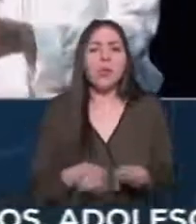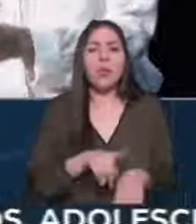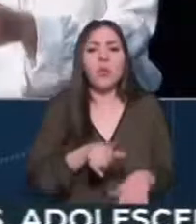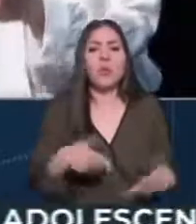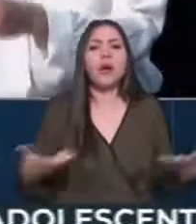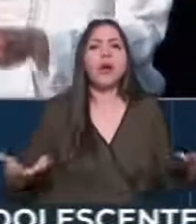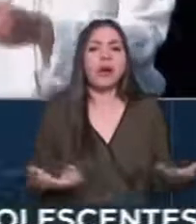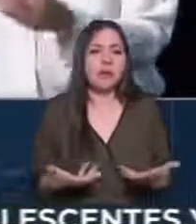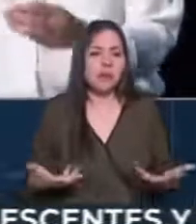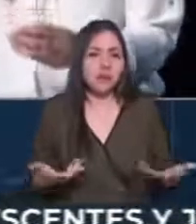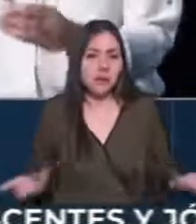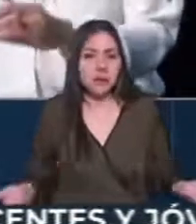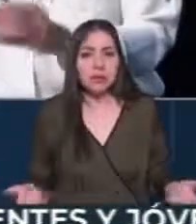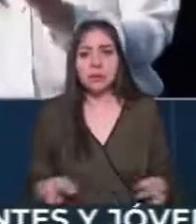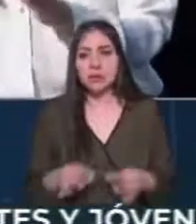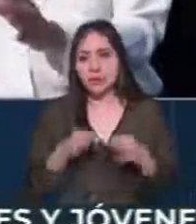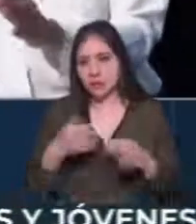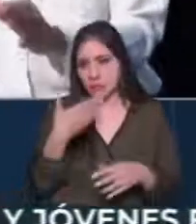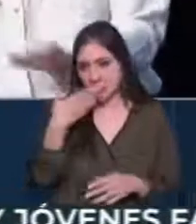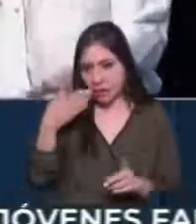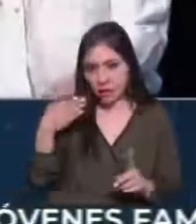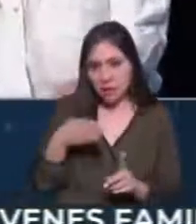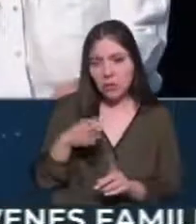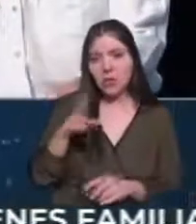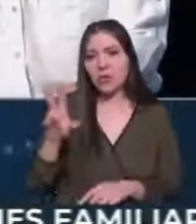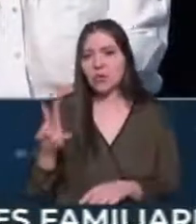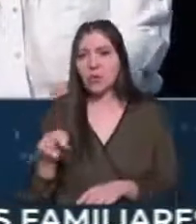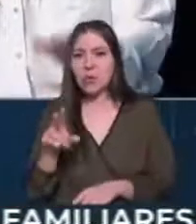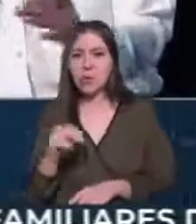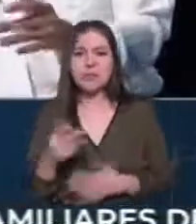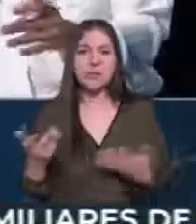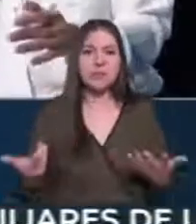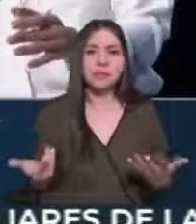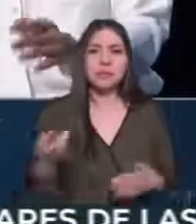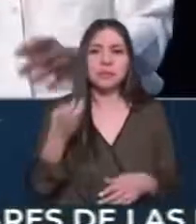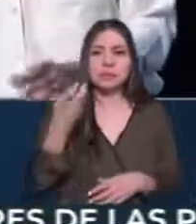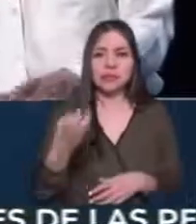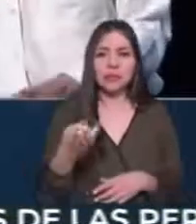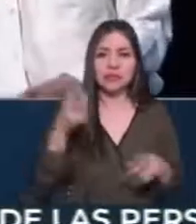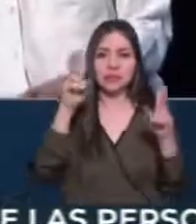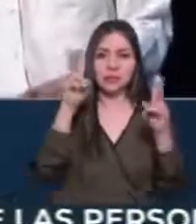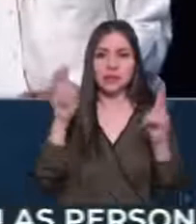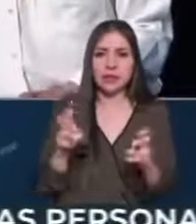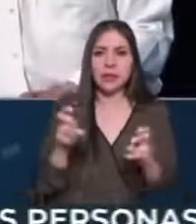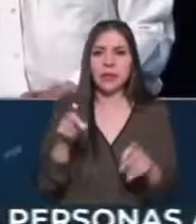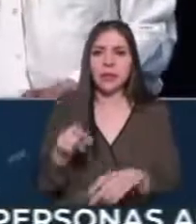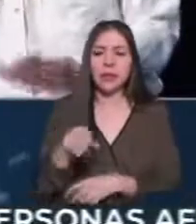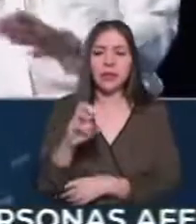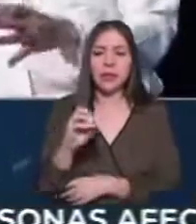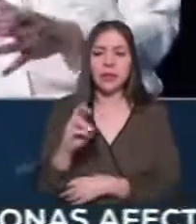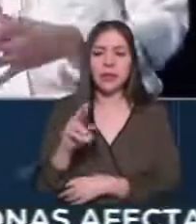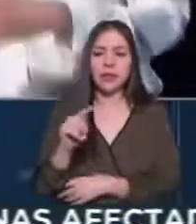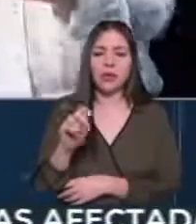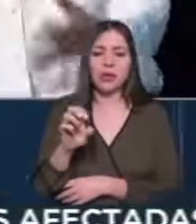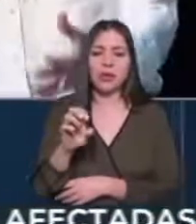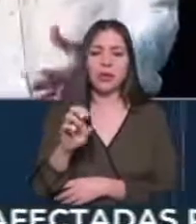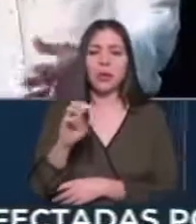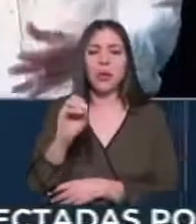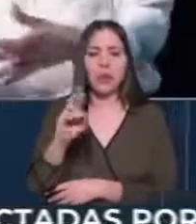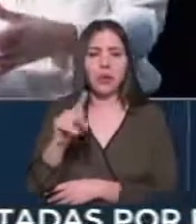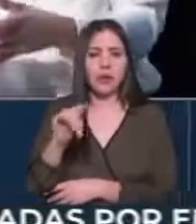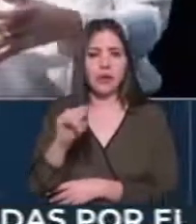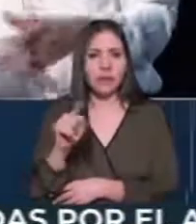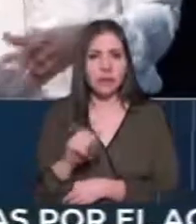¿Lo están haciendo por la vía limpia o no? Ahí hay un tema, y es un tema, de hecho, del que Ortiz Pinchetti, cuando